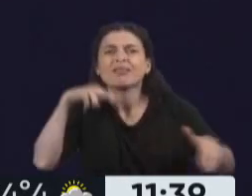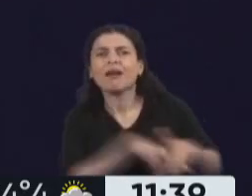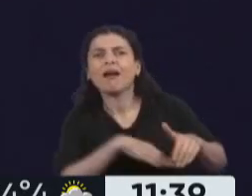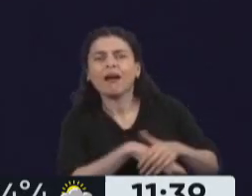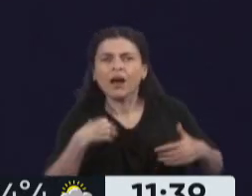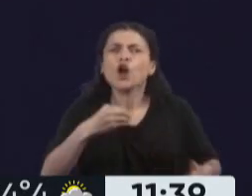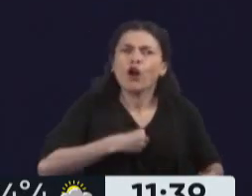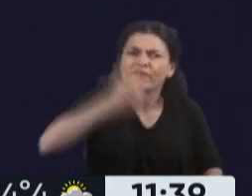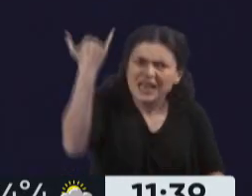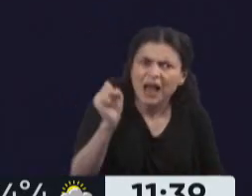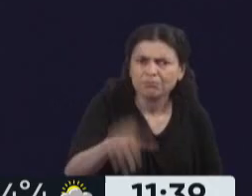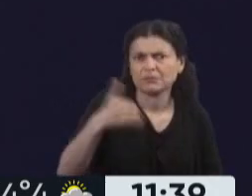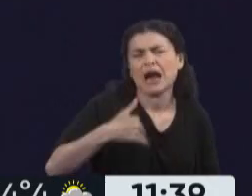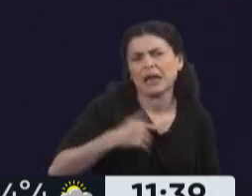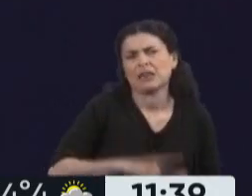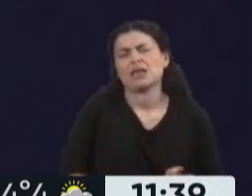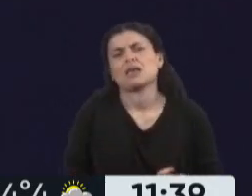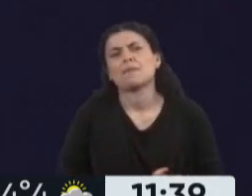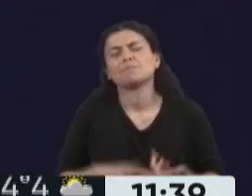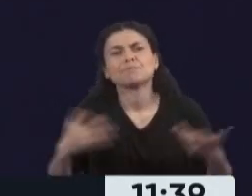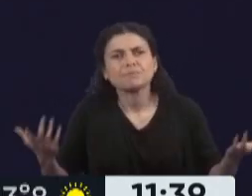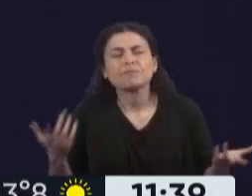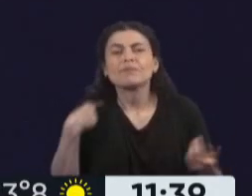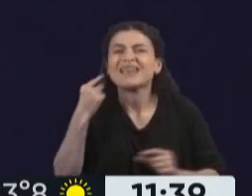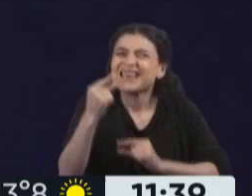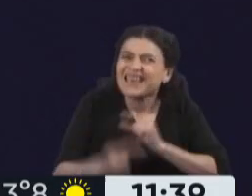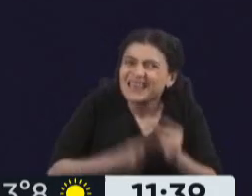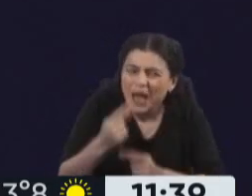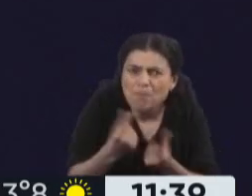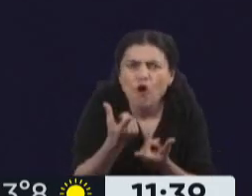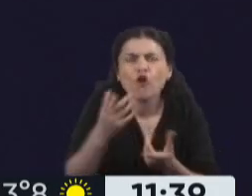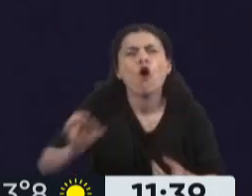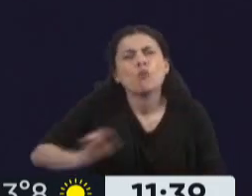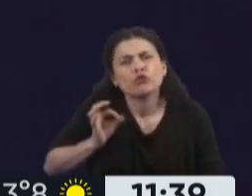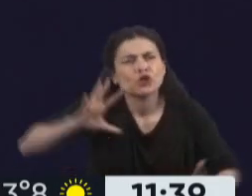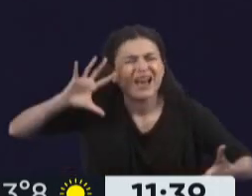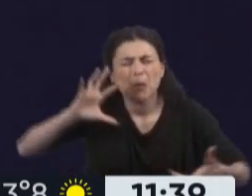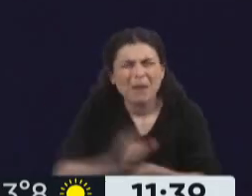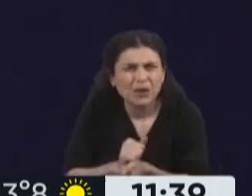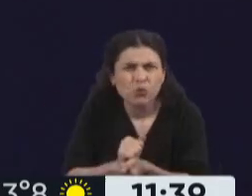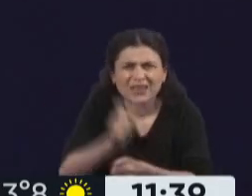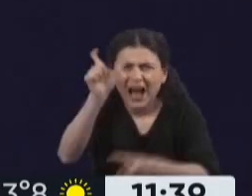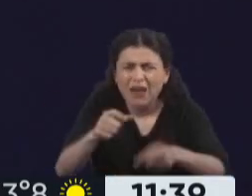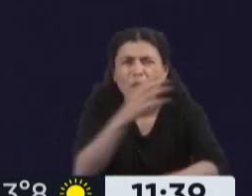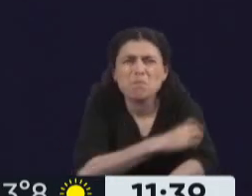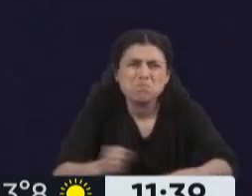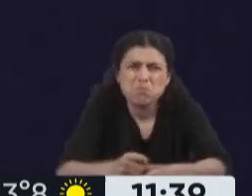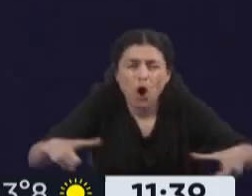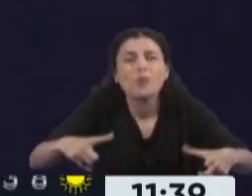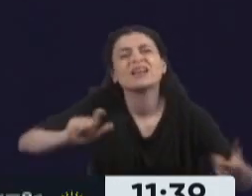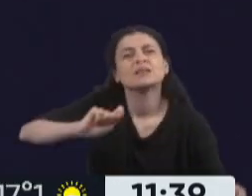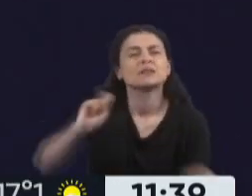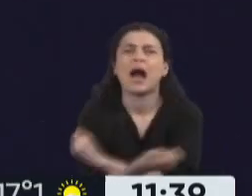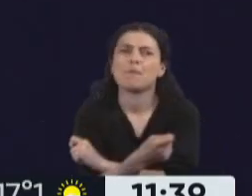qué hacerlo, y que podamos salir efectivamente de esta miseria generalizada que es la Argentina. Porque cuando se